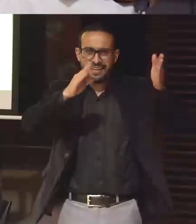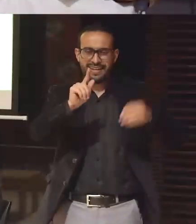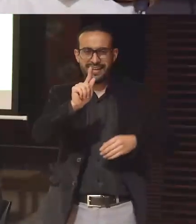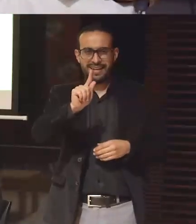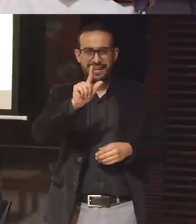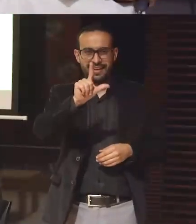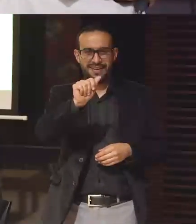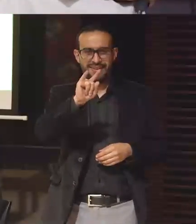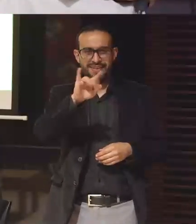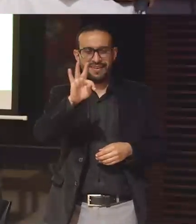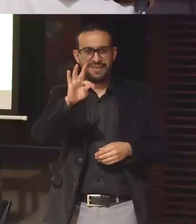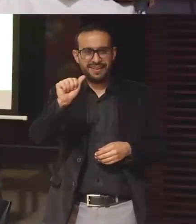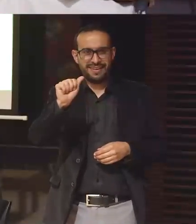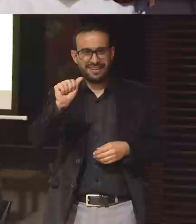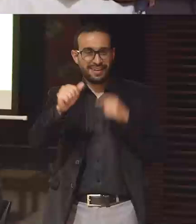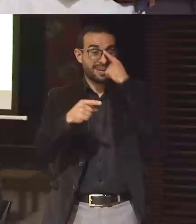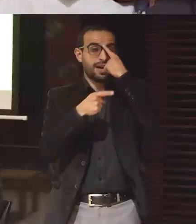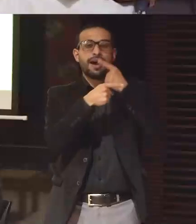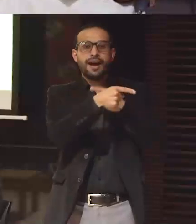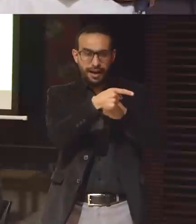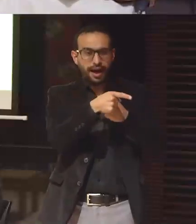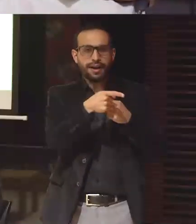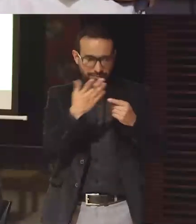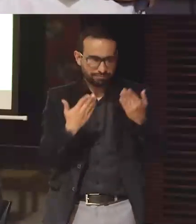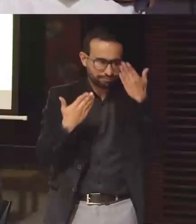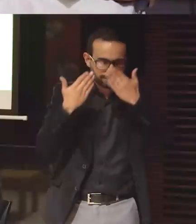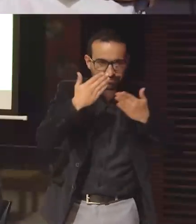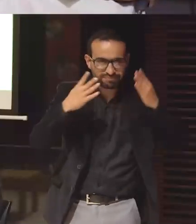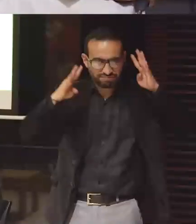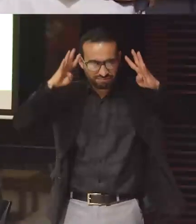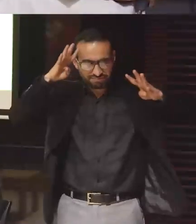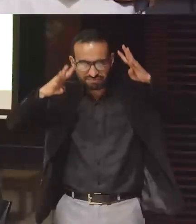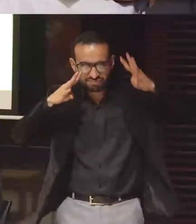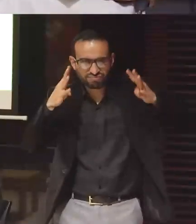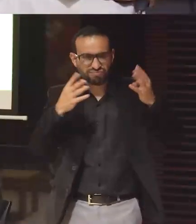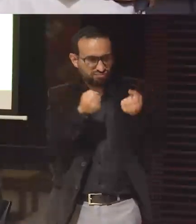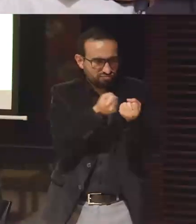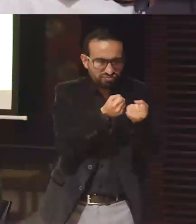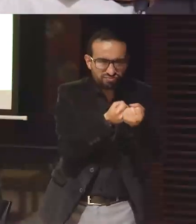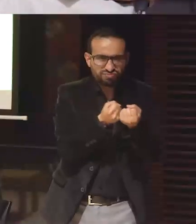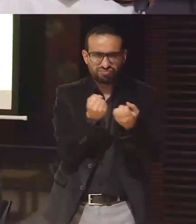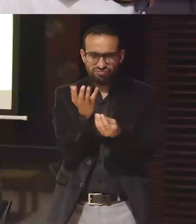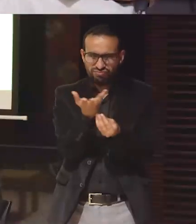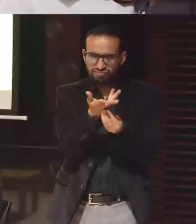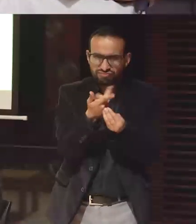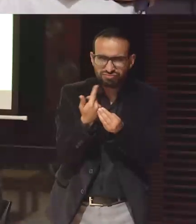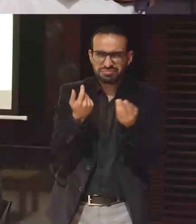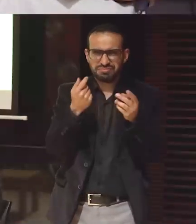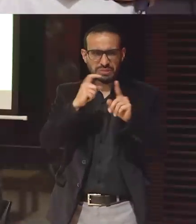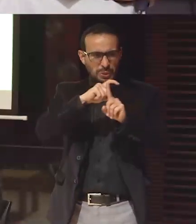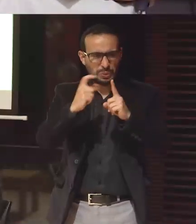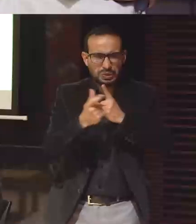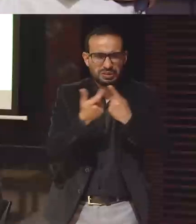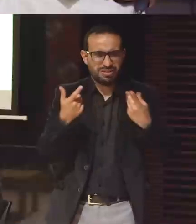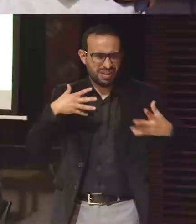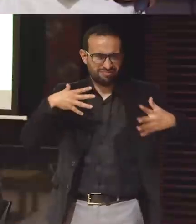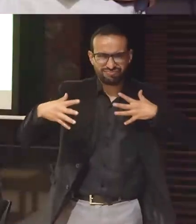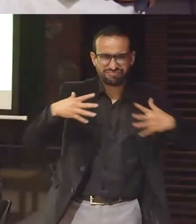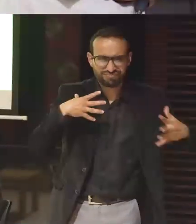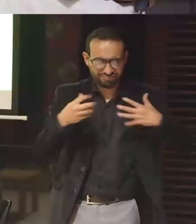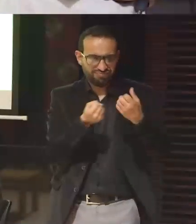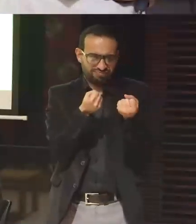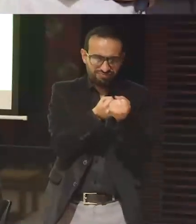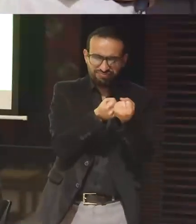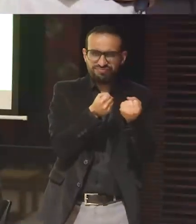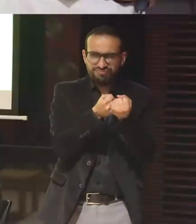Lab, que es decir, laboratorios de innovación para el emprendimiento, para los artesanos, para las industrias culturales y creativas. Entonces ya, su